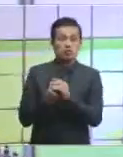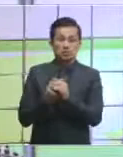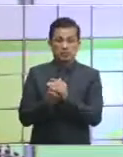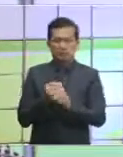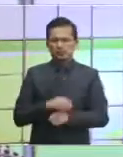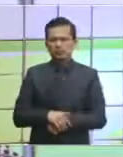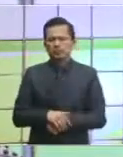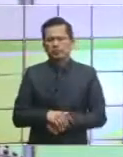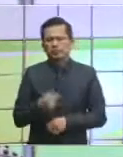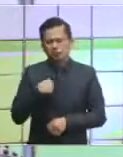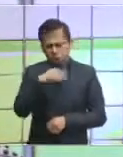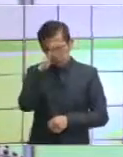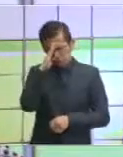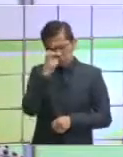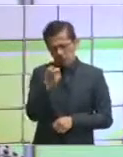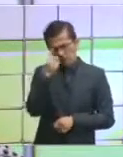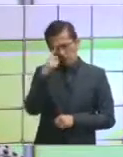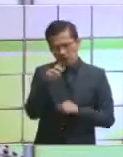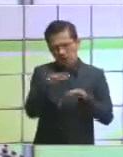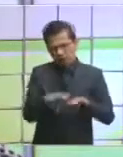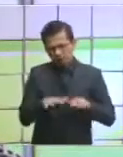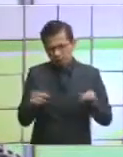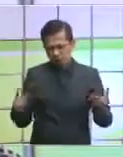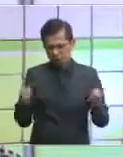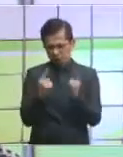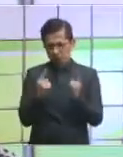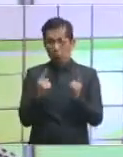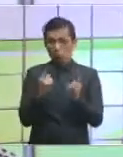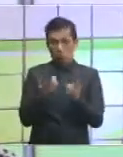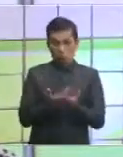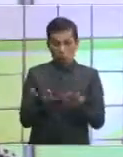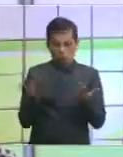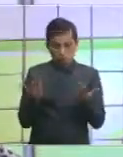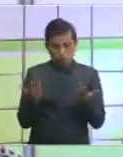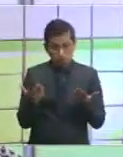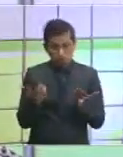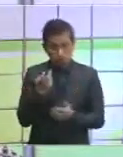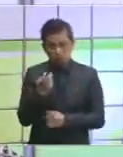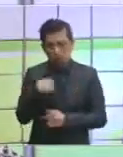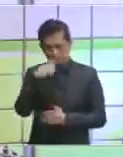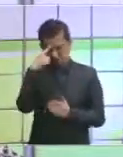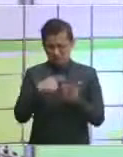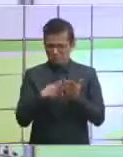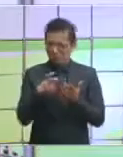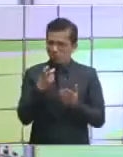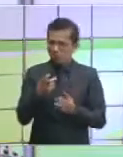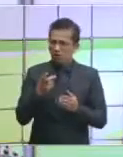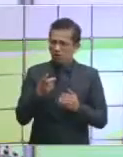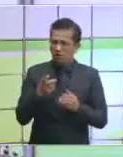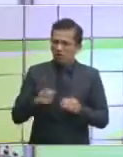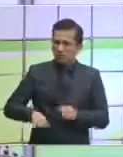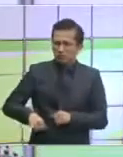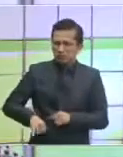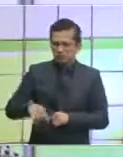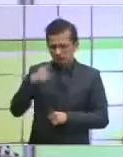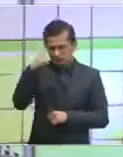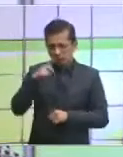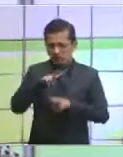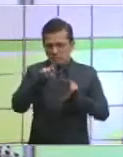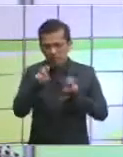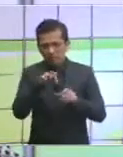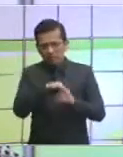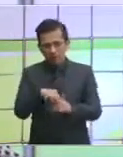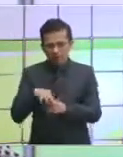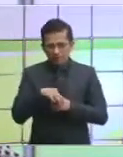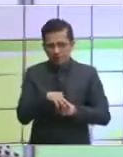de audiencias públicas me parece algo interesante en este ámbito electoral en